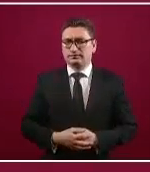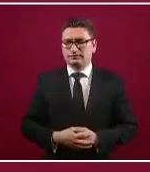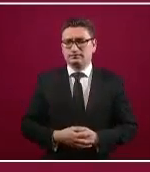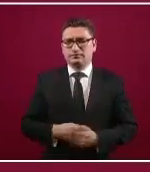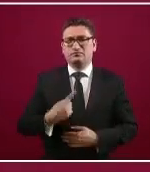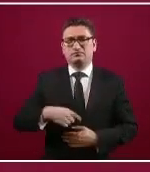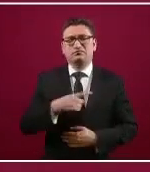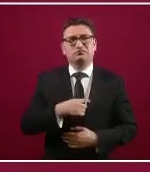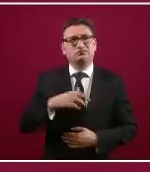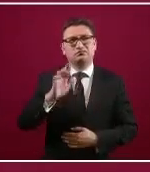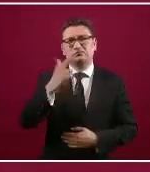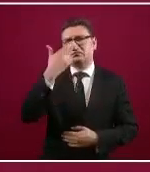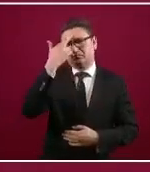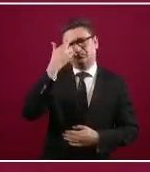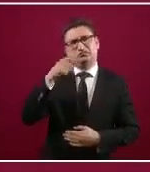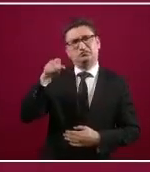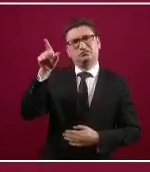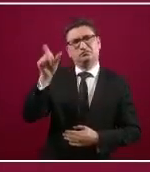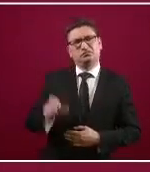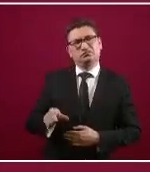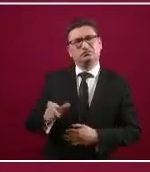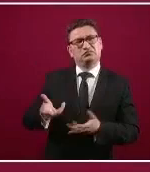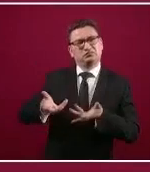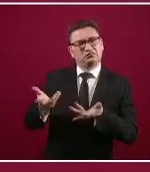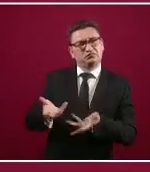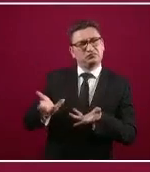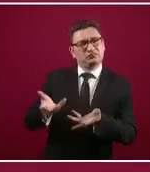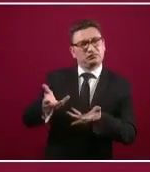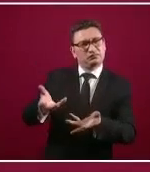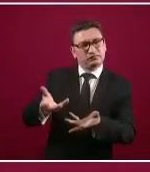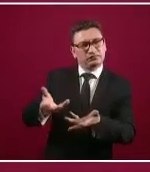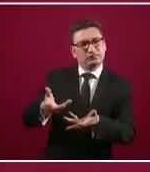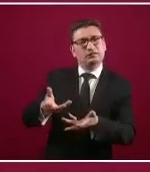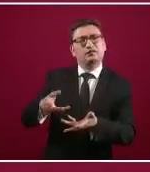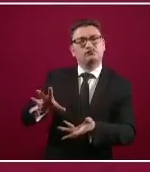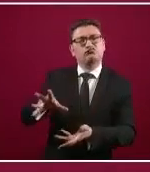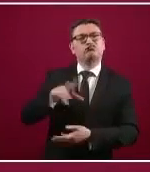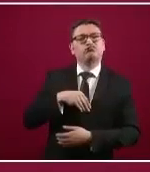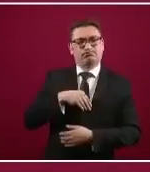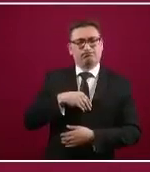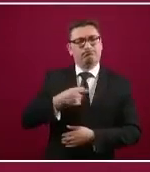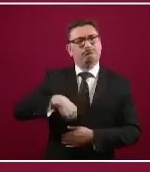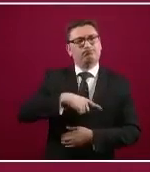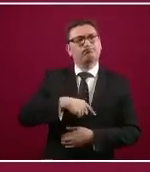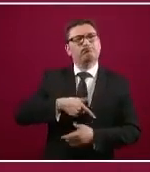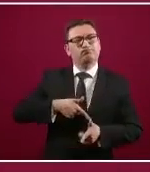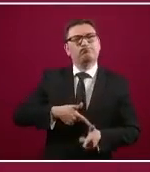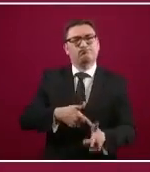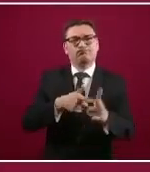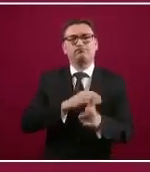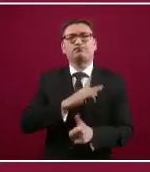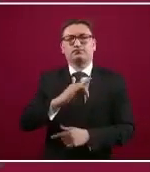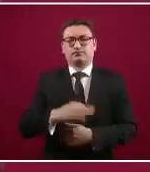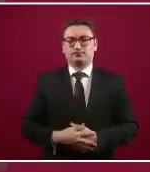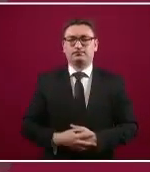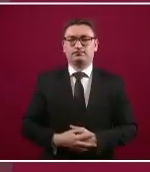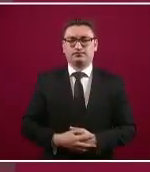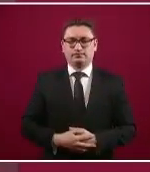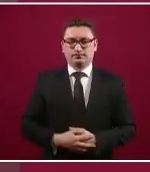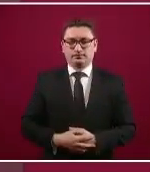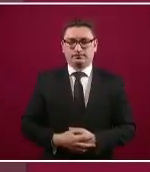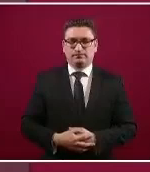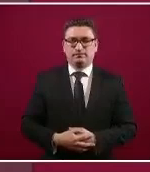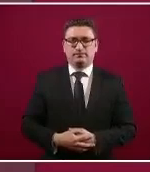nos indican el camino a seguir con su ejemplo. Eso es lo que podemos decir